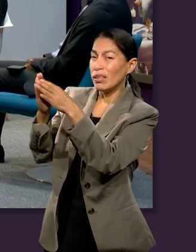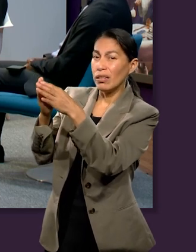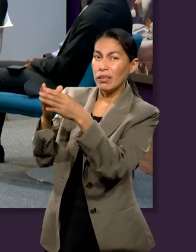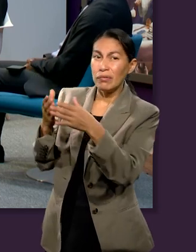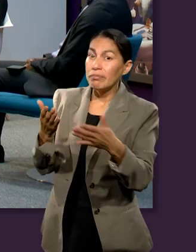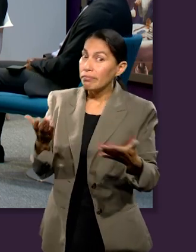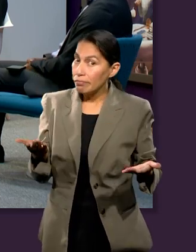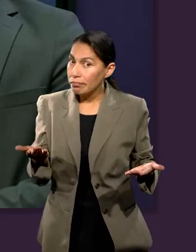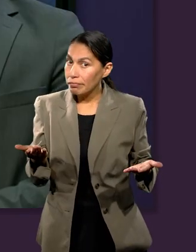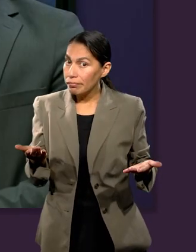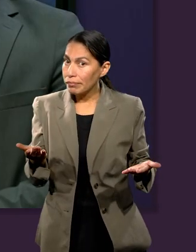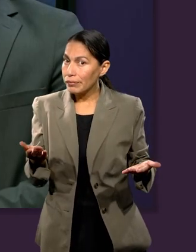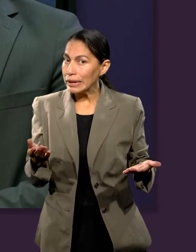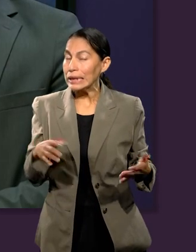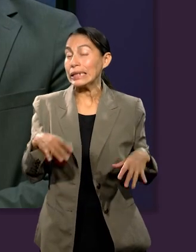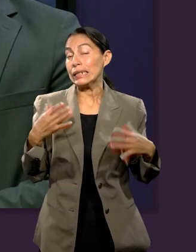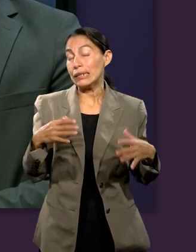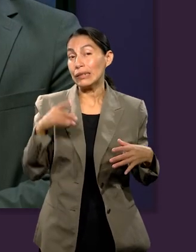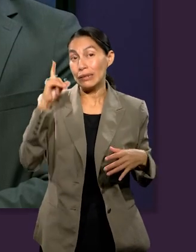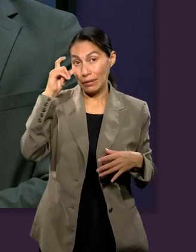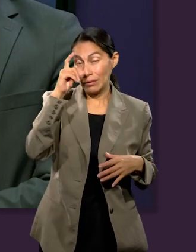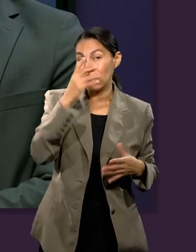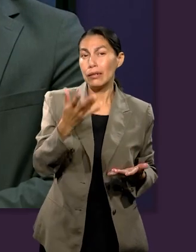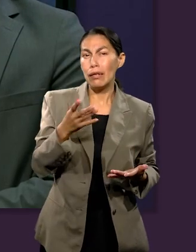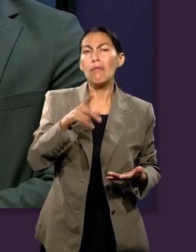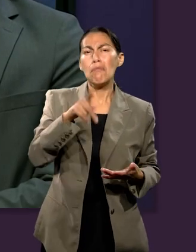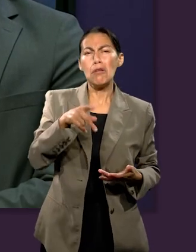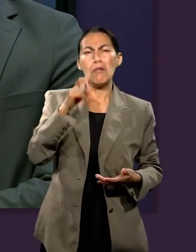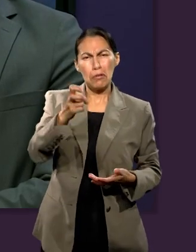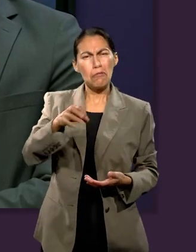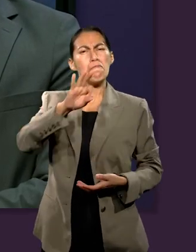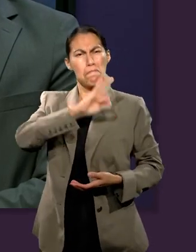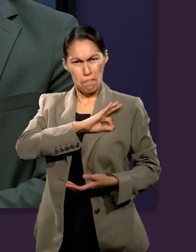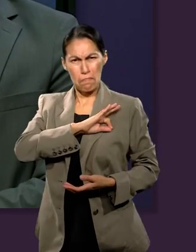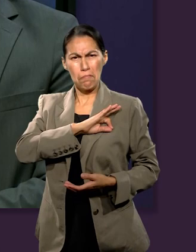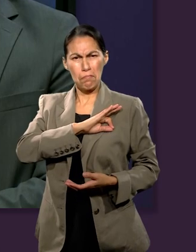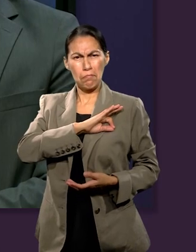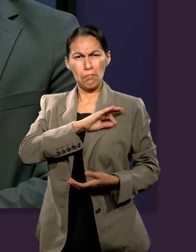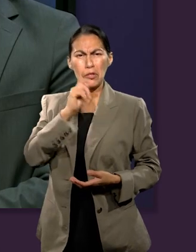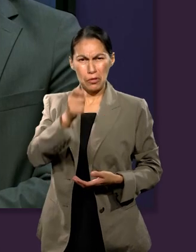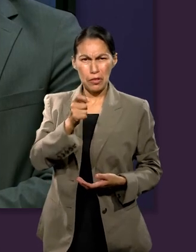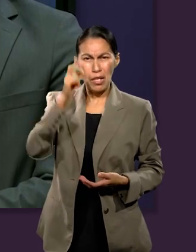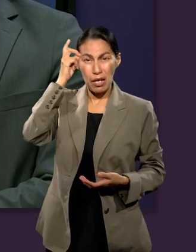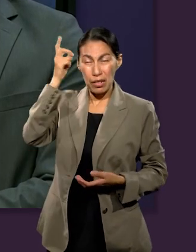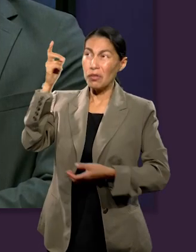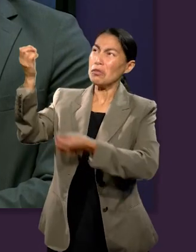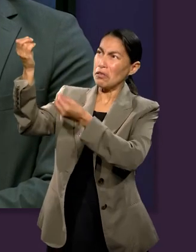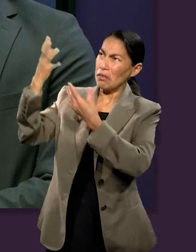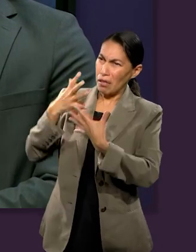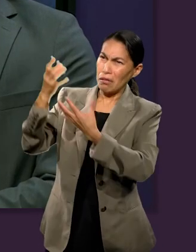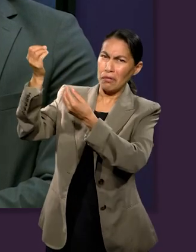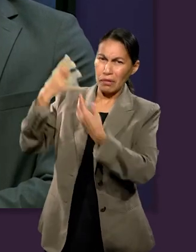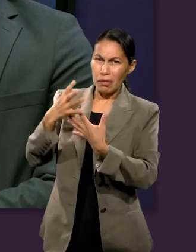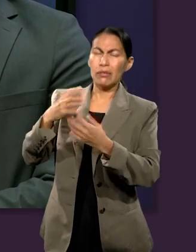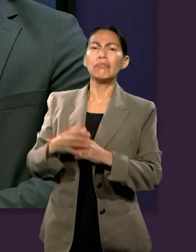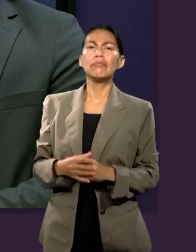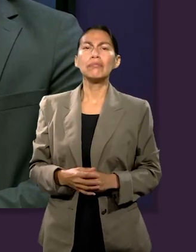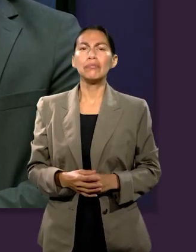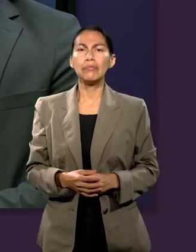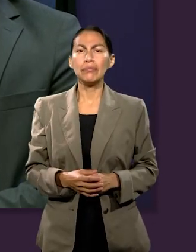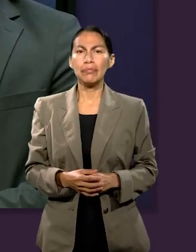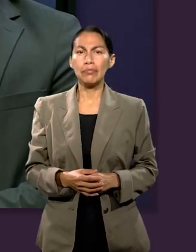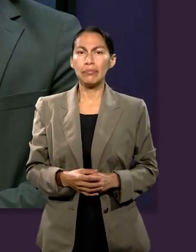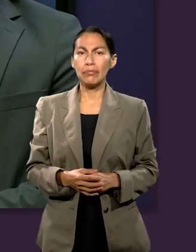pues es es un poco riesgoso pero es un paso de fe de saber que Dios va a proveer pero